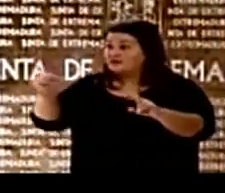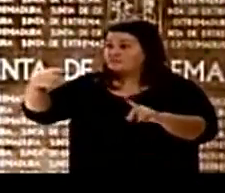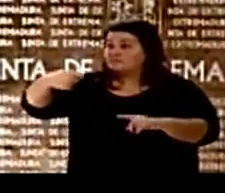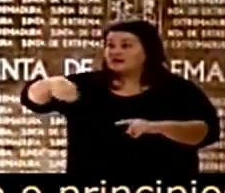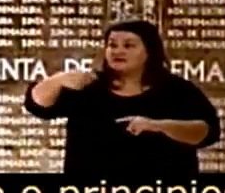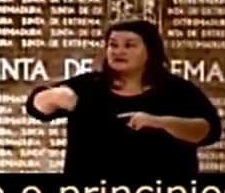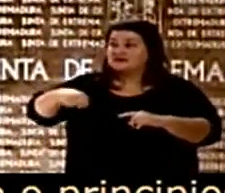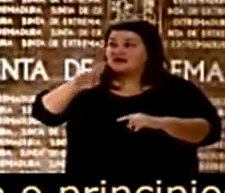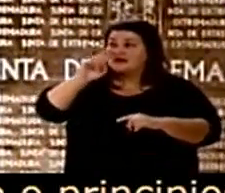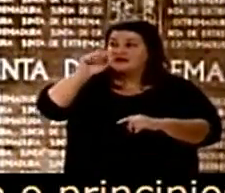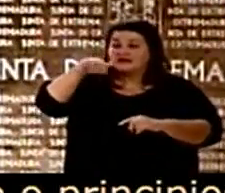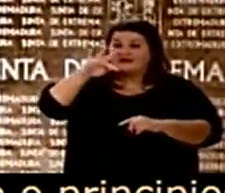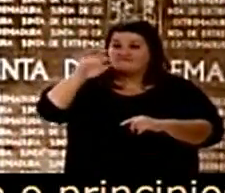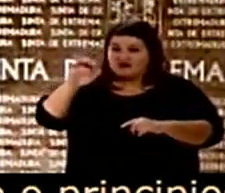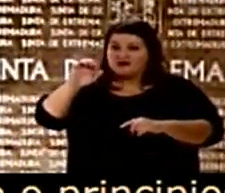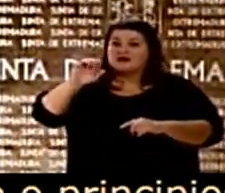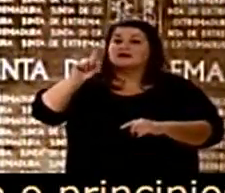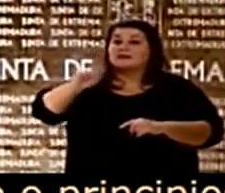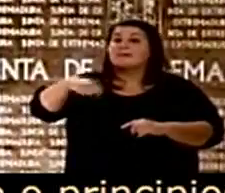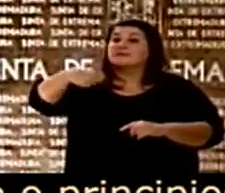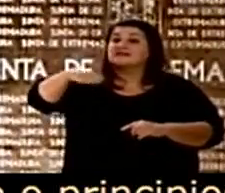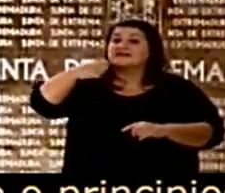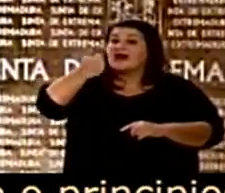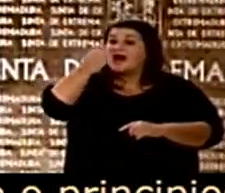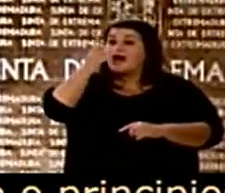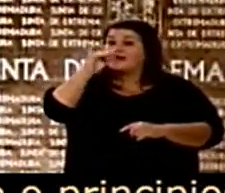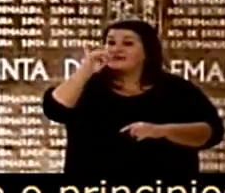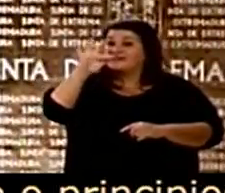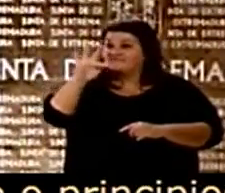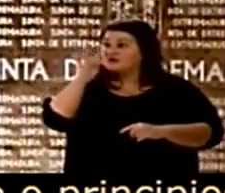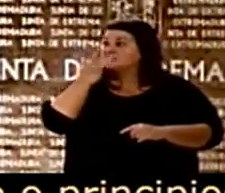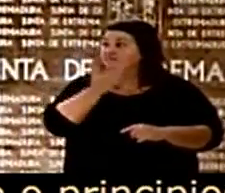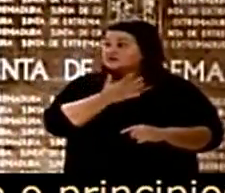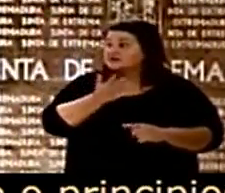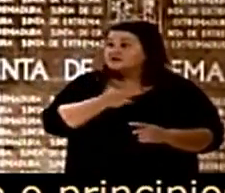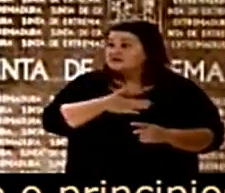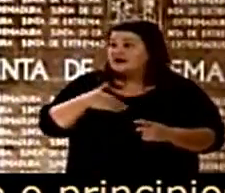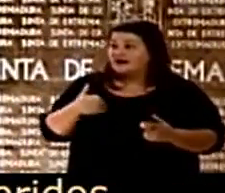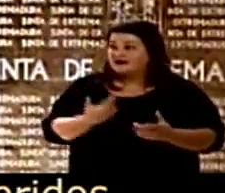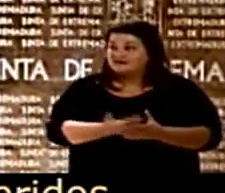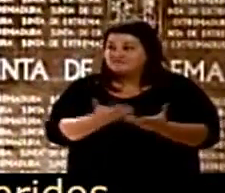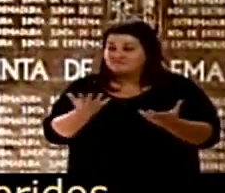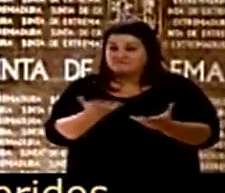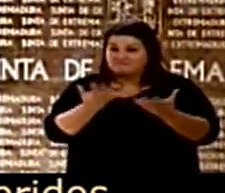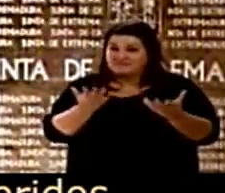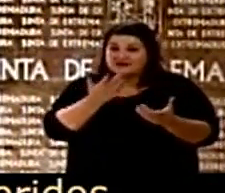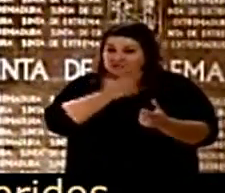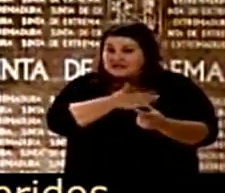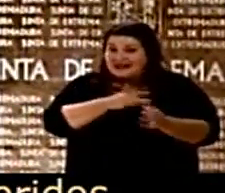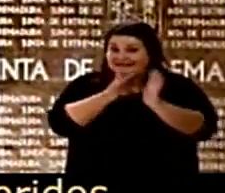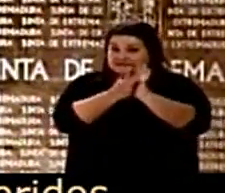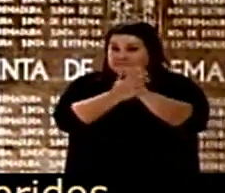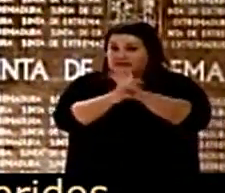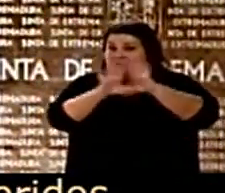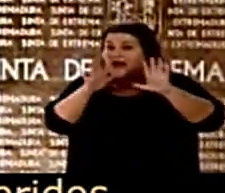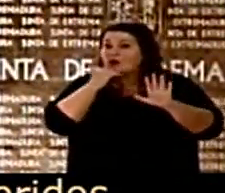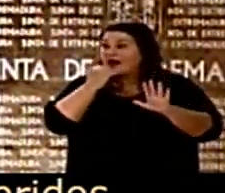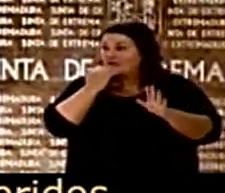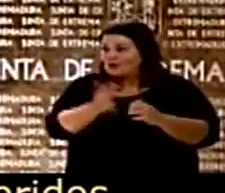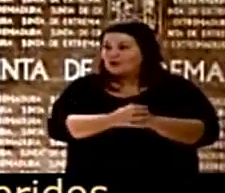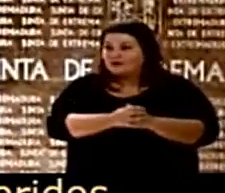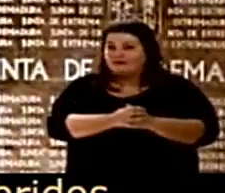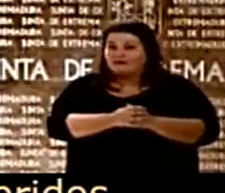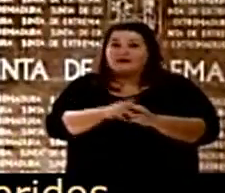presidente Renfe y la presidenta de Adif, o sea, que también podrían estar por si tienen que hacer alguna aclaración. Exactamente.